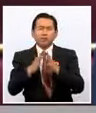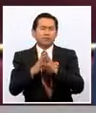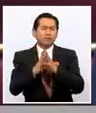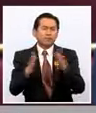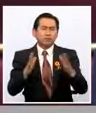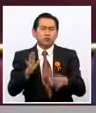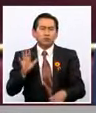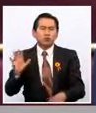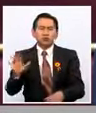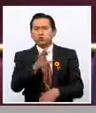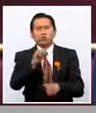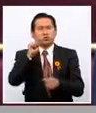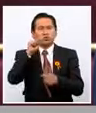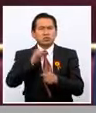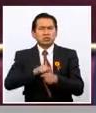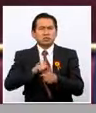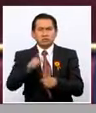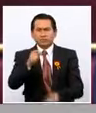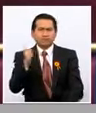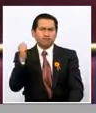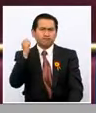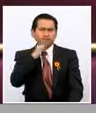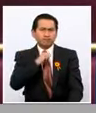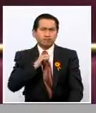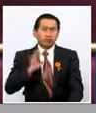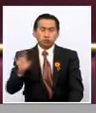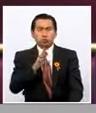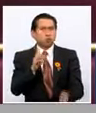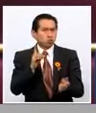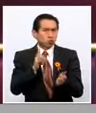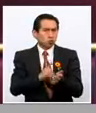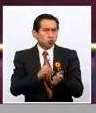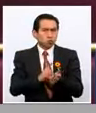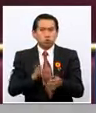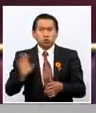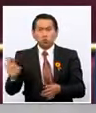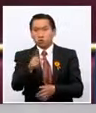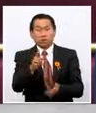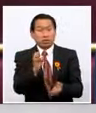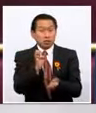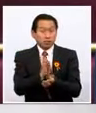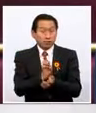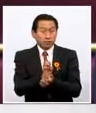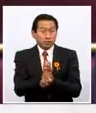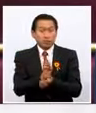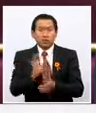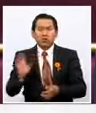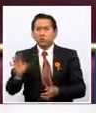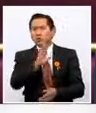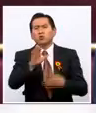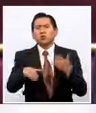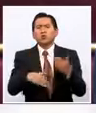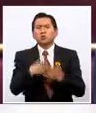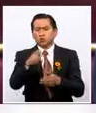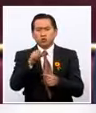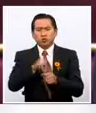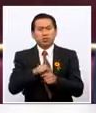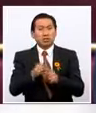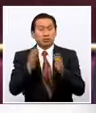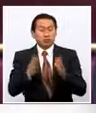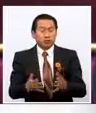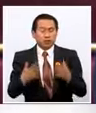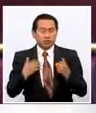esfuerzo y el trabajo heroico de nuestros médicos de nuestras enfermeras y de todo el personal de salud